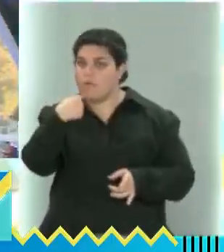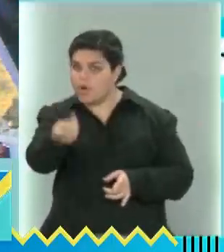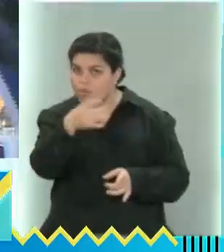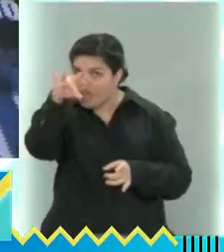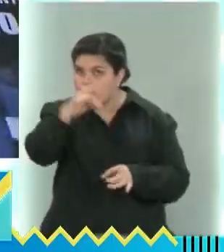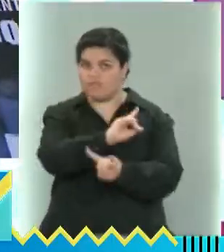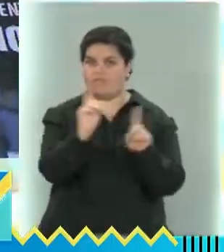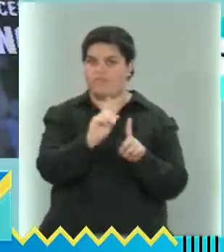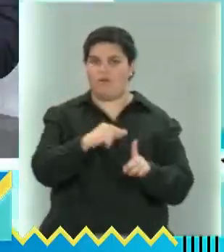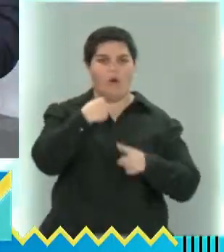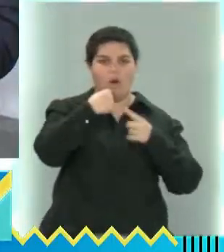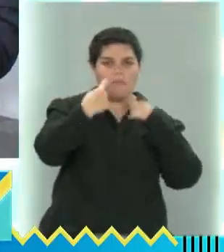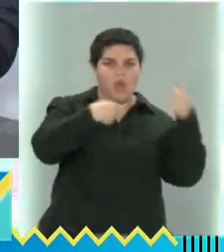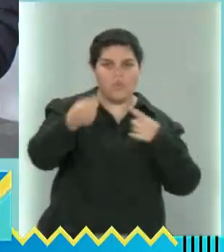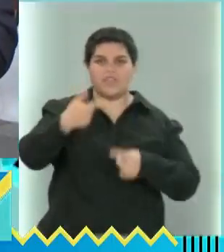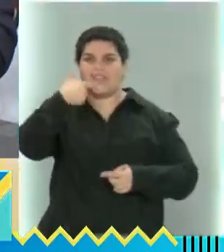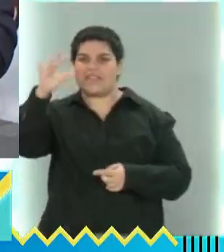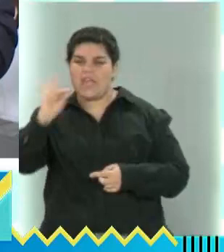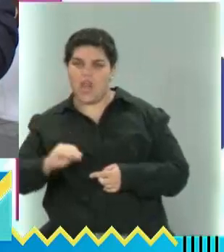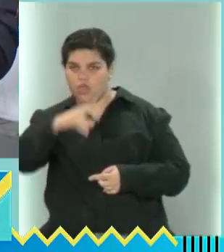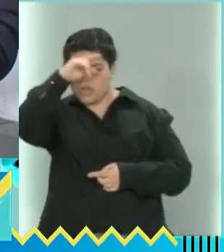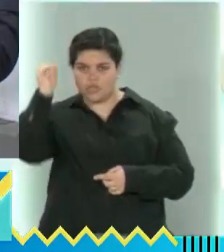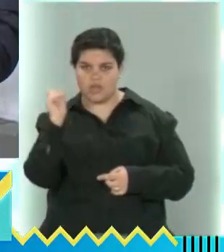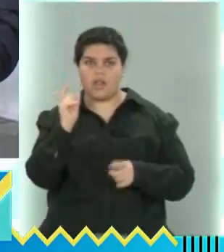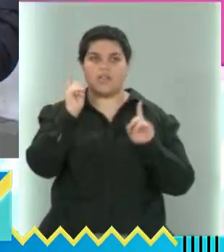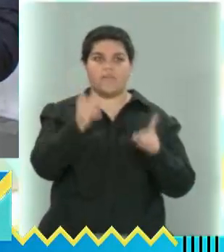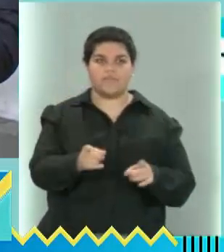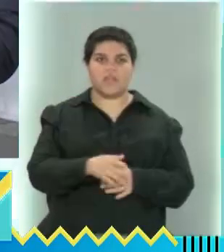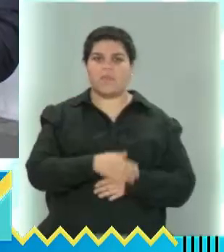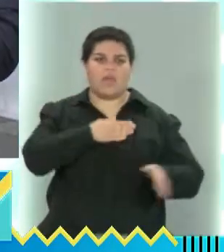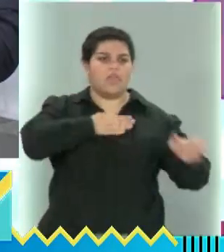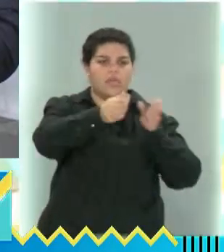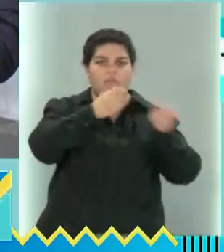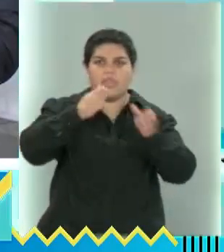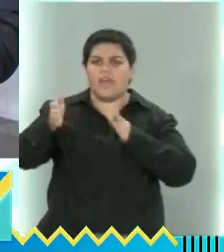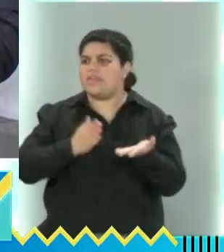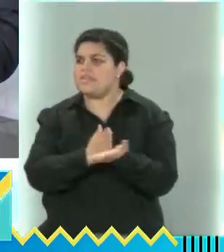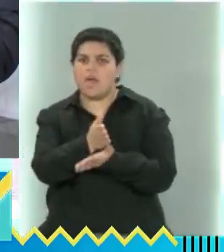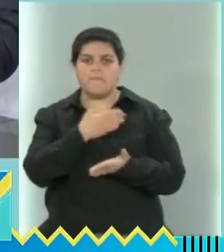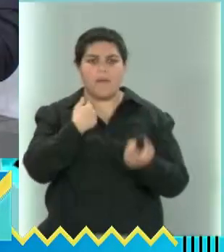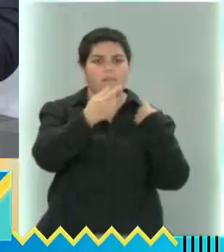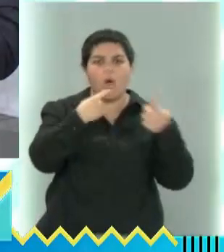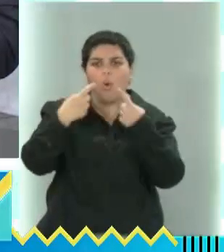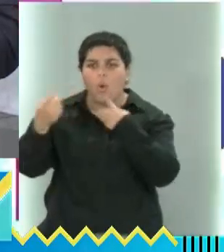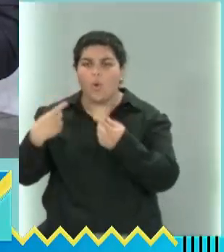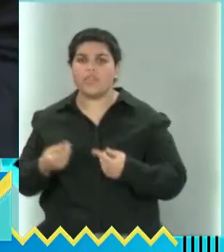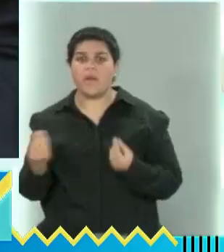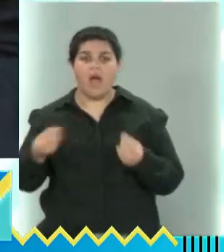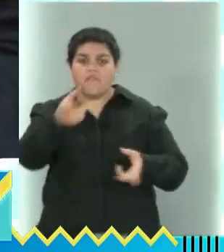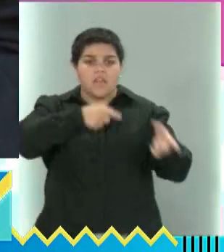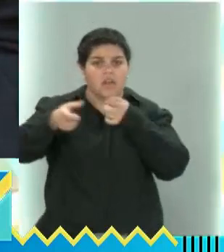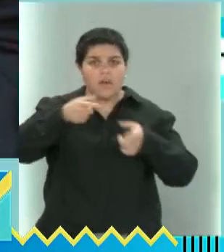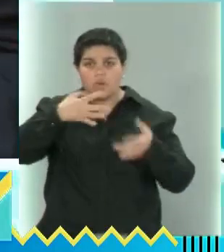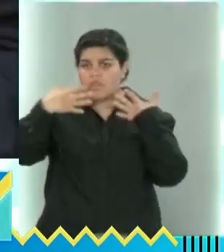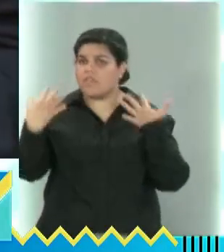vos, lo hemos preguntado a senadores nacionales, lo hemos preguntado, hemos golpeado cuanta puerta hemos podido, hemos golpeado para que se nos den